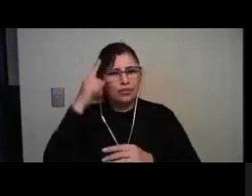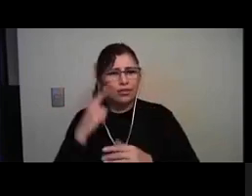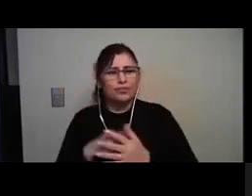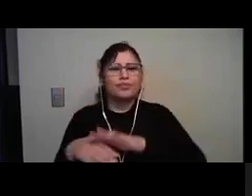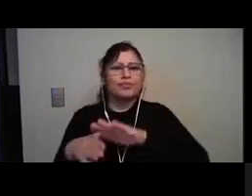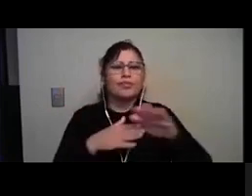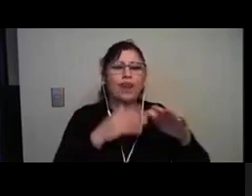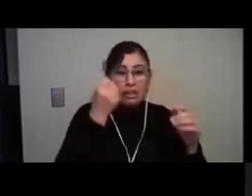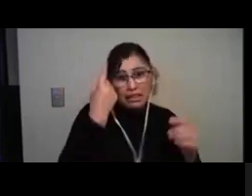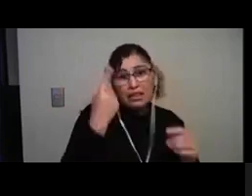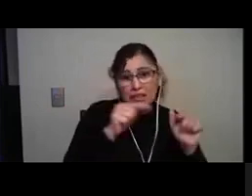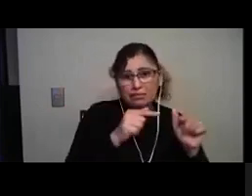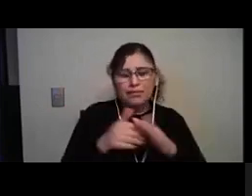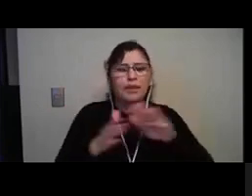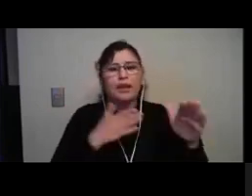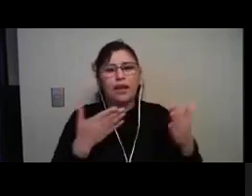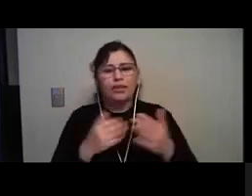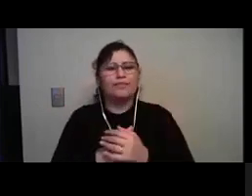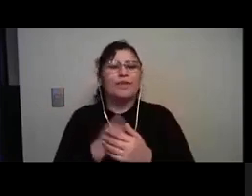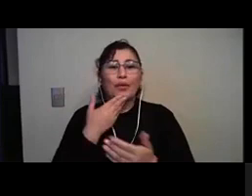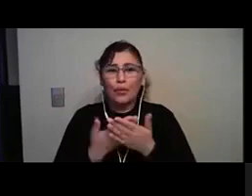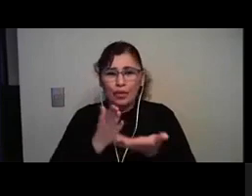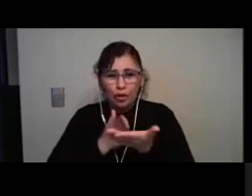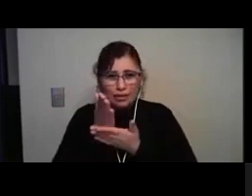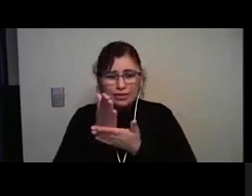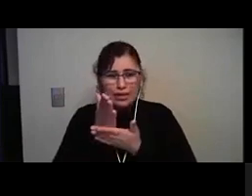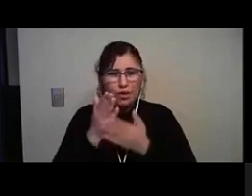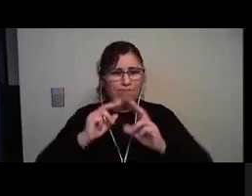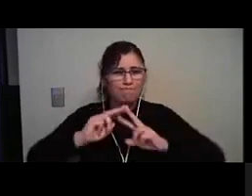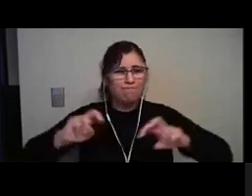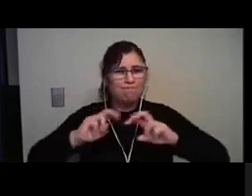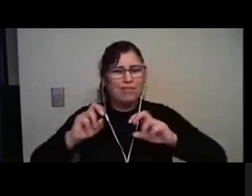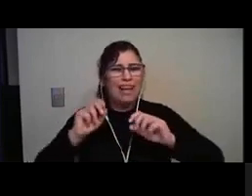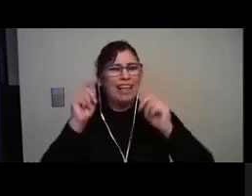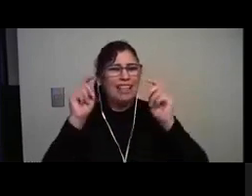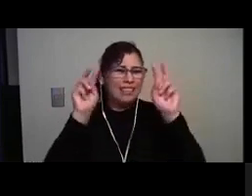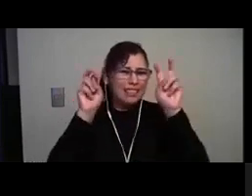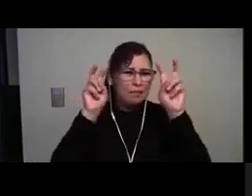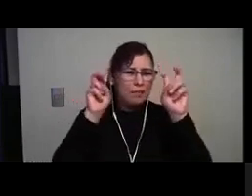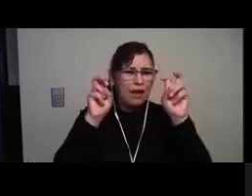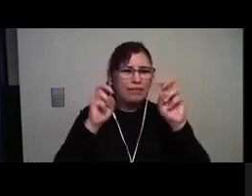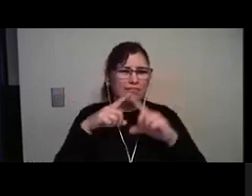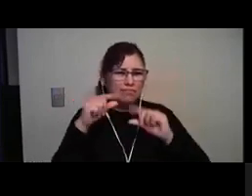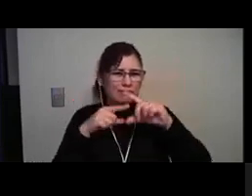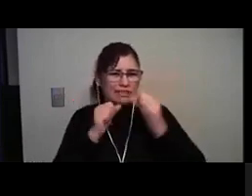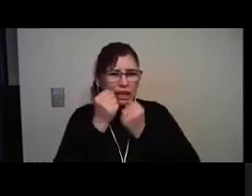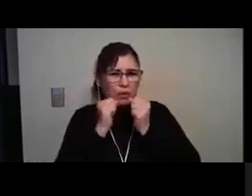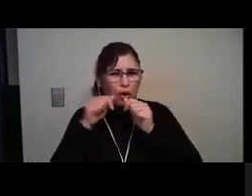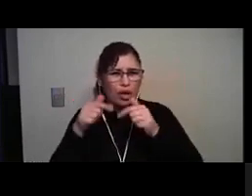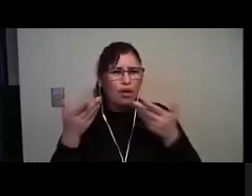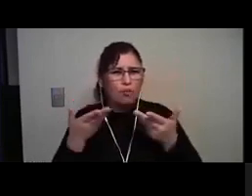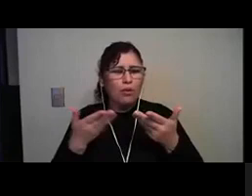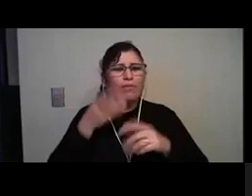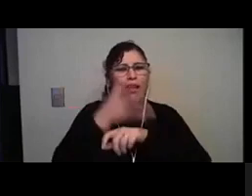Hace un par de semanas, cuando comenzamos el estudio de la neurología, gracias Matías, ya hablamos de lesiones que se clasificaban en